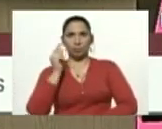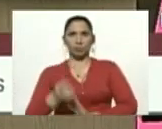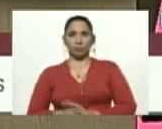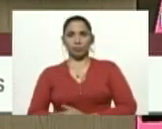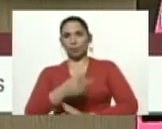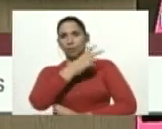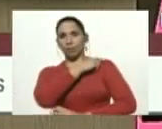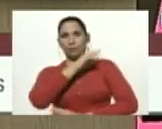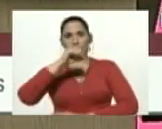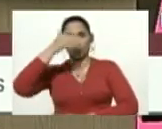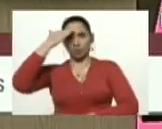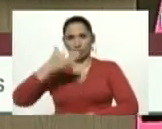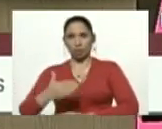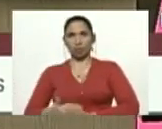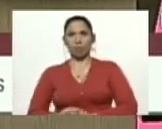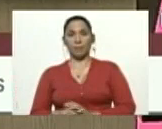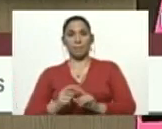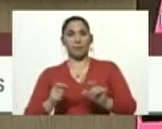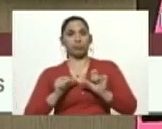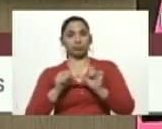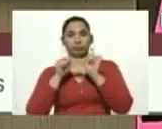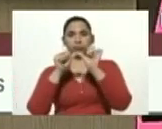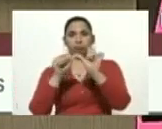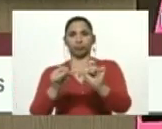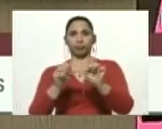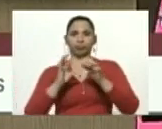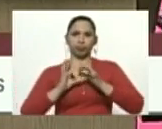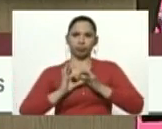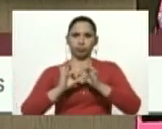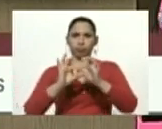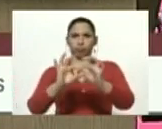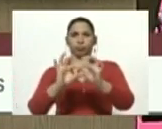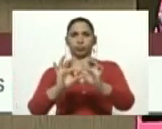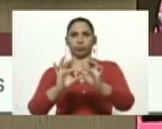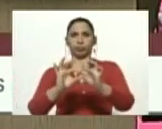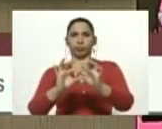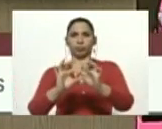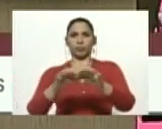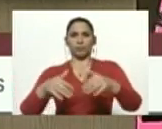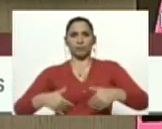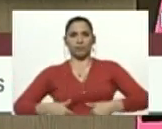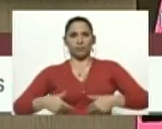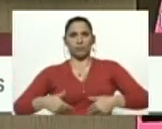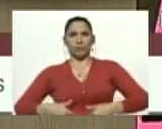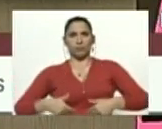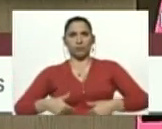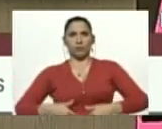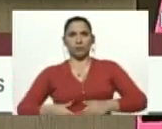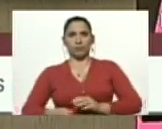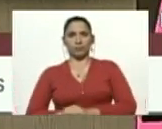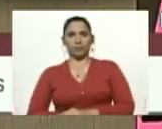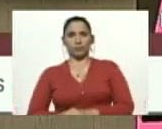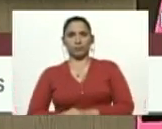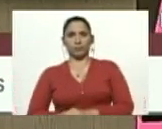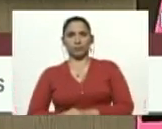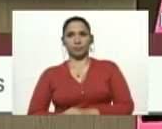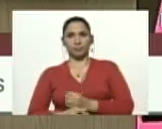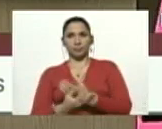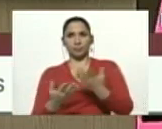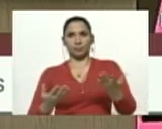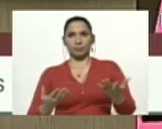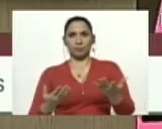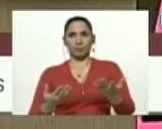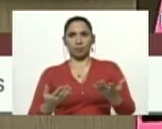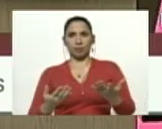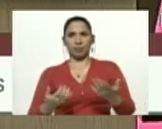jefes militares, para seguir consolidando esfuerzos y que esta acertada